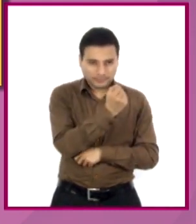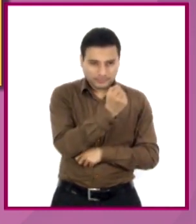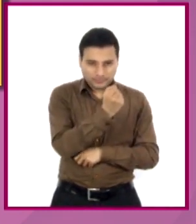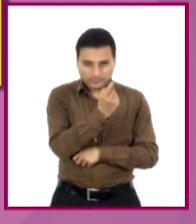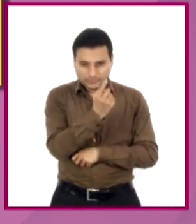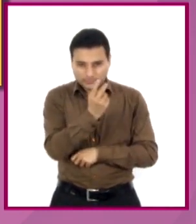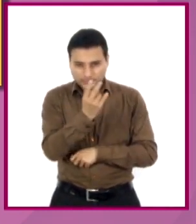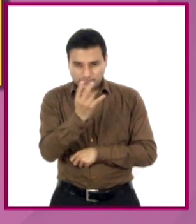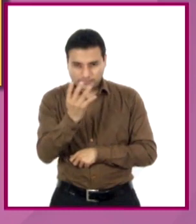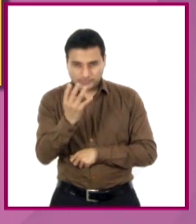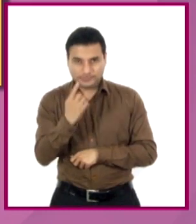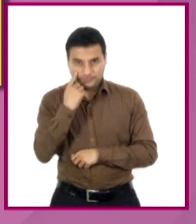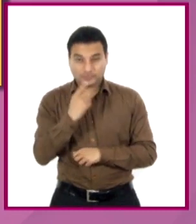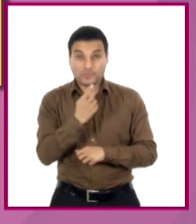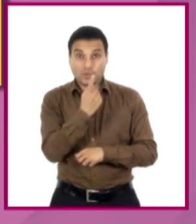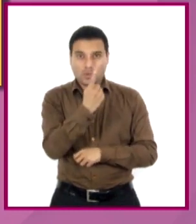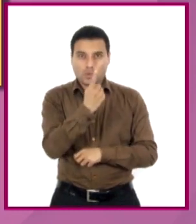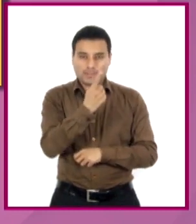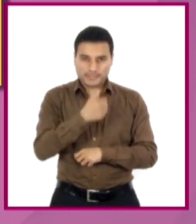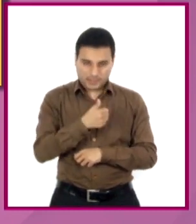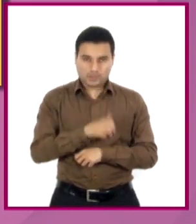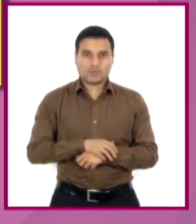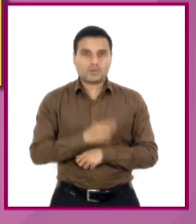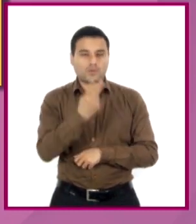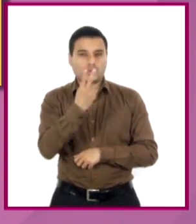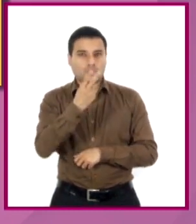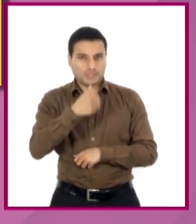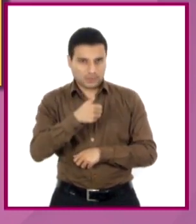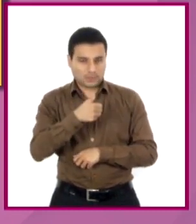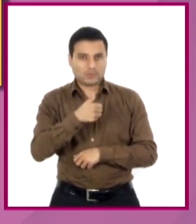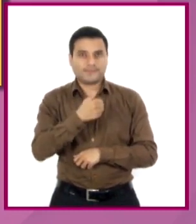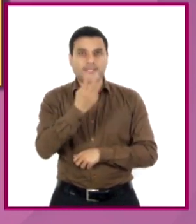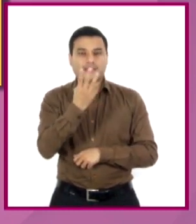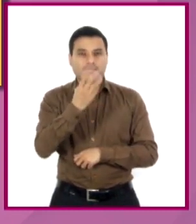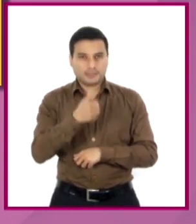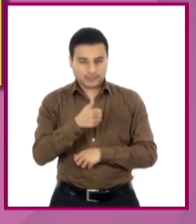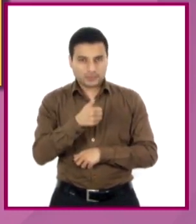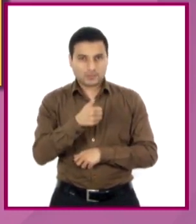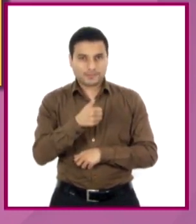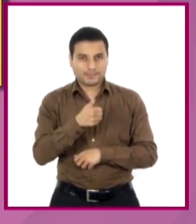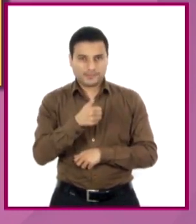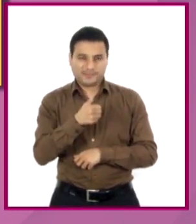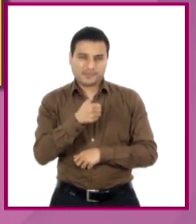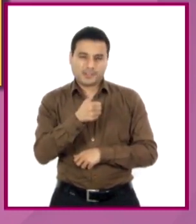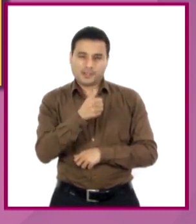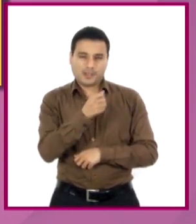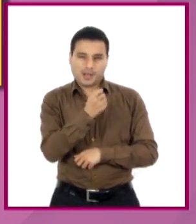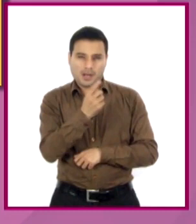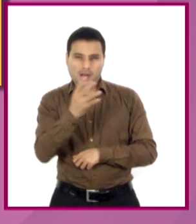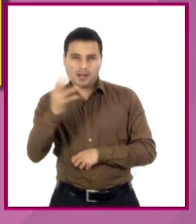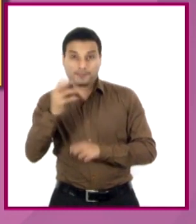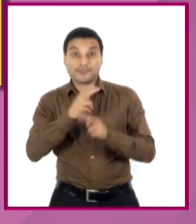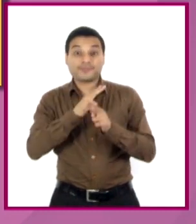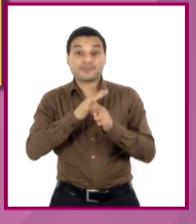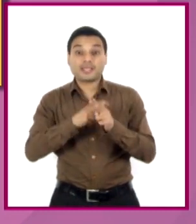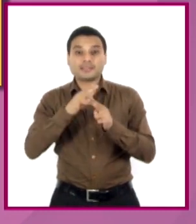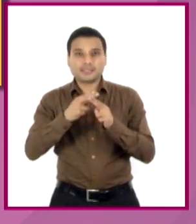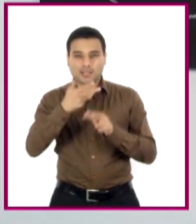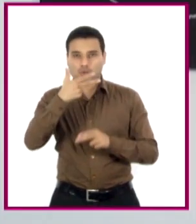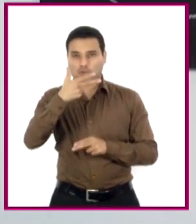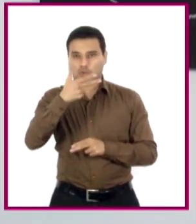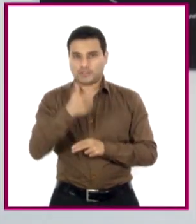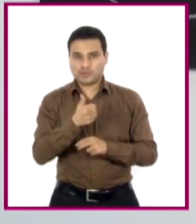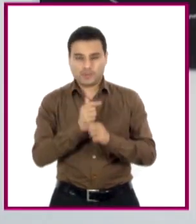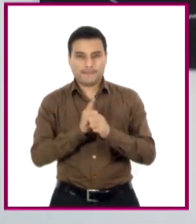cero. Contamos 1/6, 2/6, 3/6 y así sucesivamente hasta llegar a